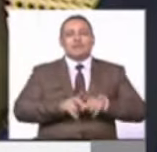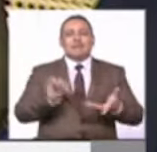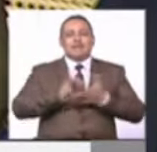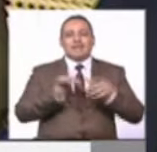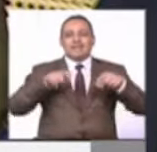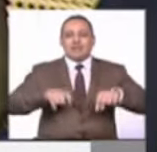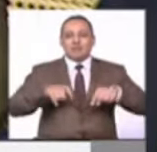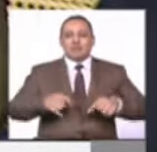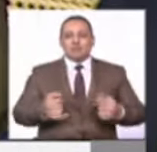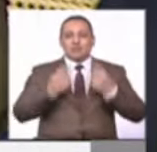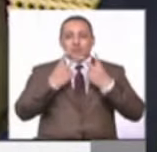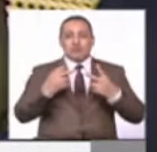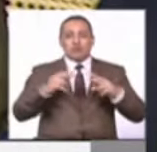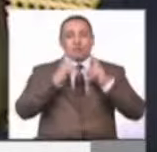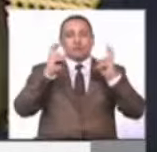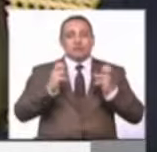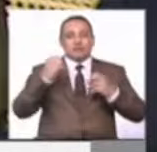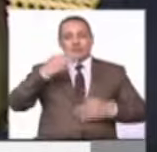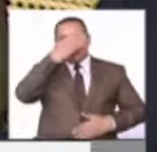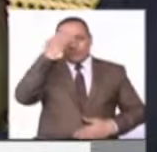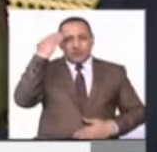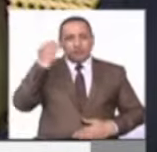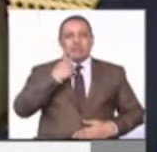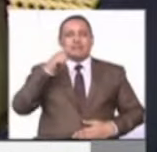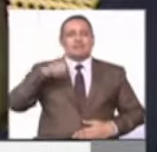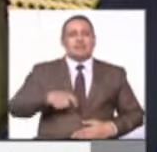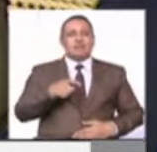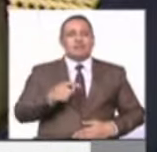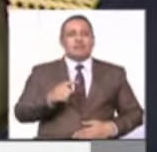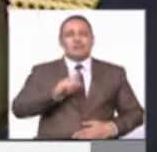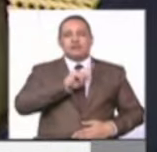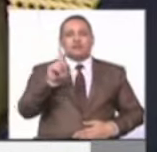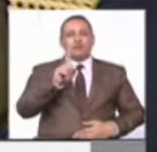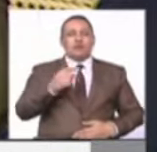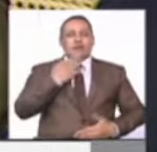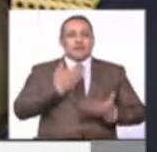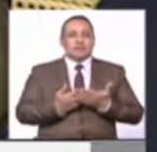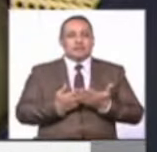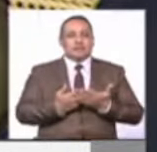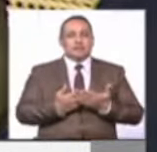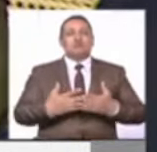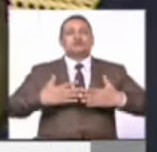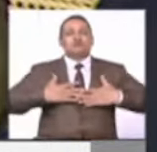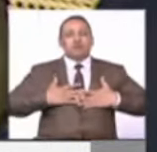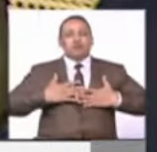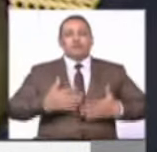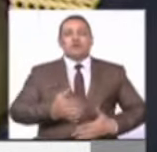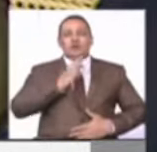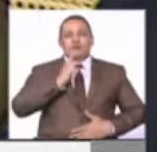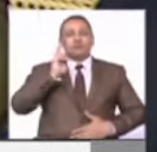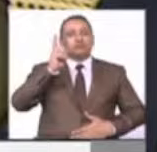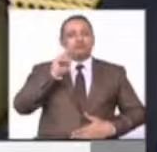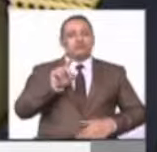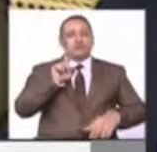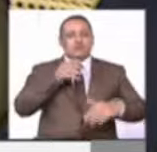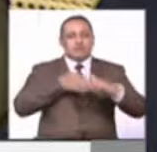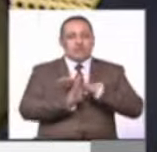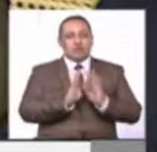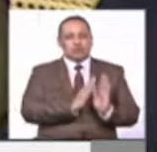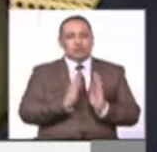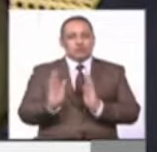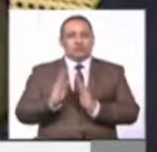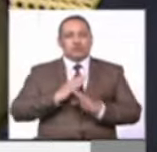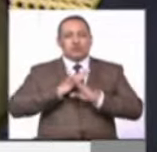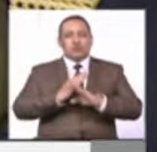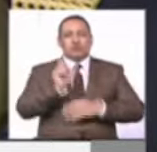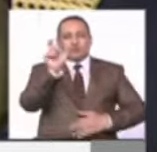ejercer lo que en la doctrina francesa se llama el deber de ingratitud fui instructor en un proceso contra el